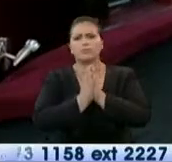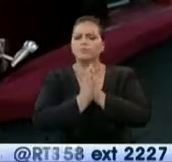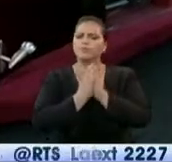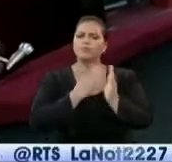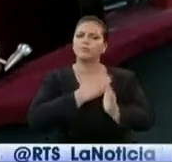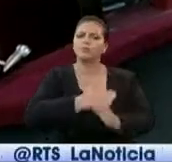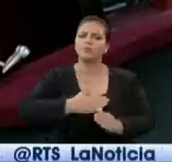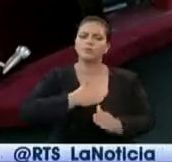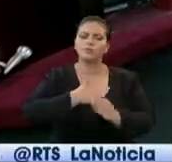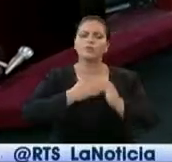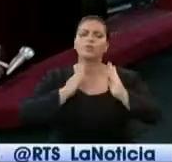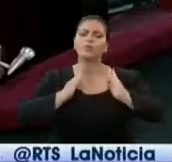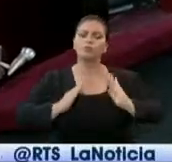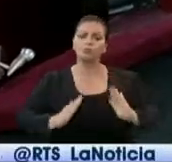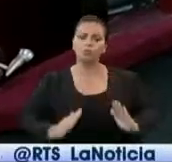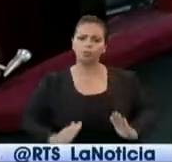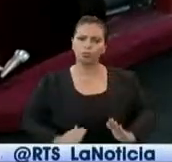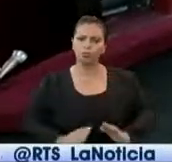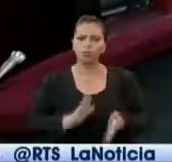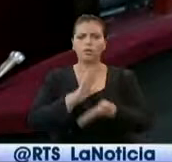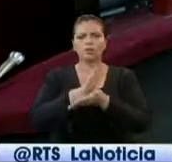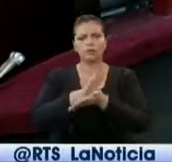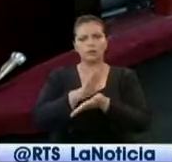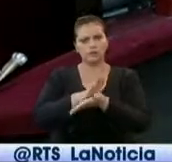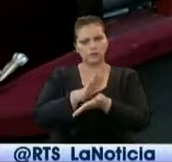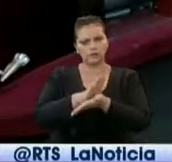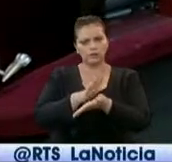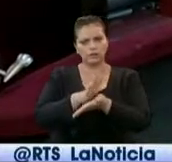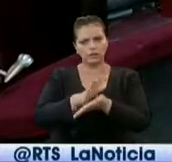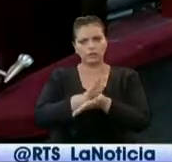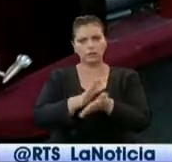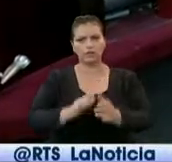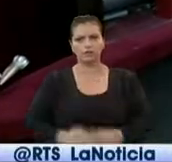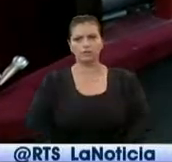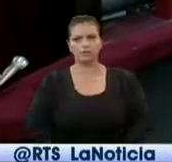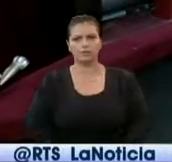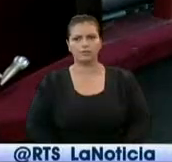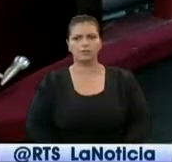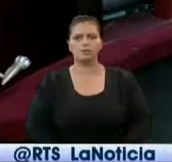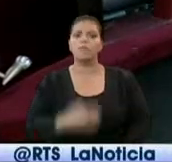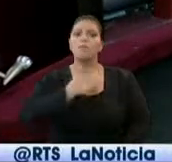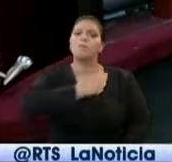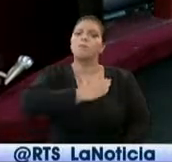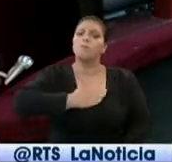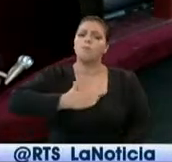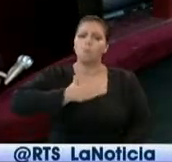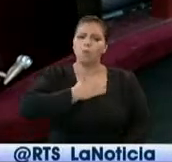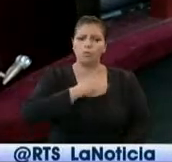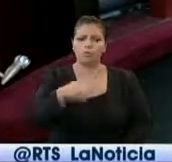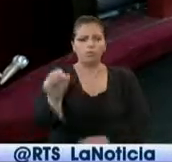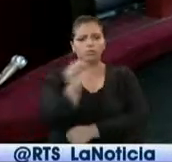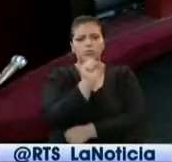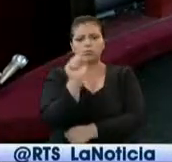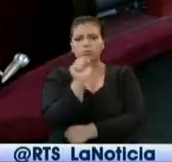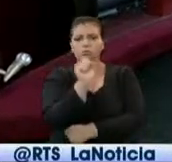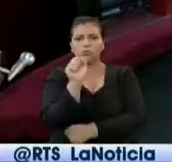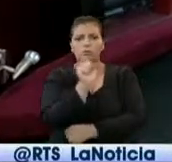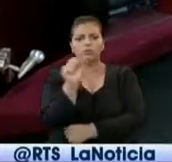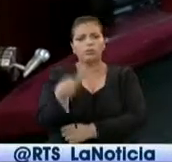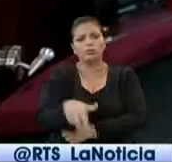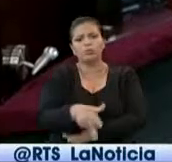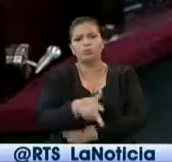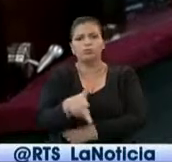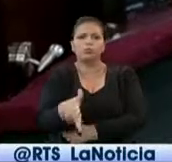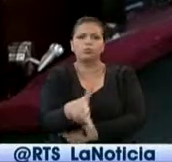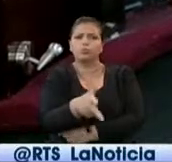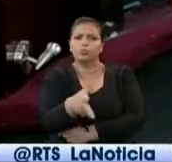les ruego, amigos televidentes, y creo que tú te agregarás a ese ruego: por favor, conduzcan con mucho cuidado. Está garuando, por lo menos al